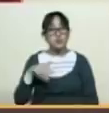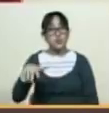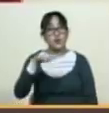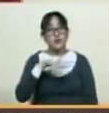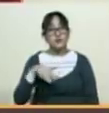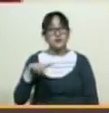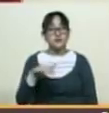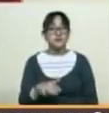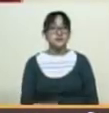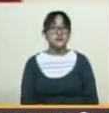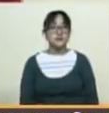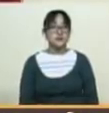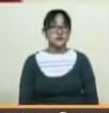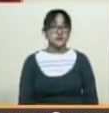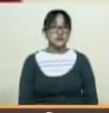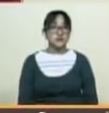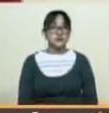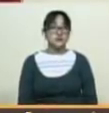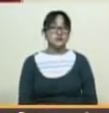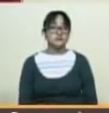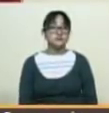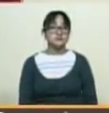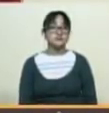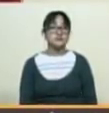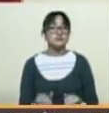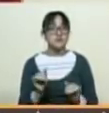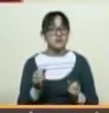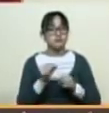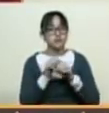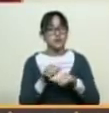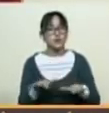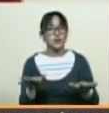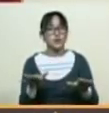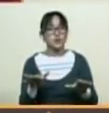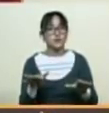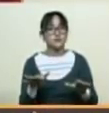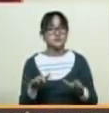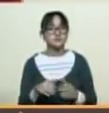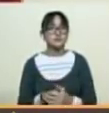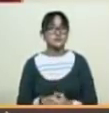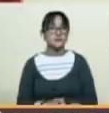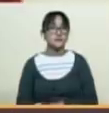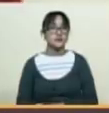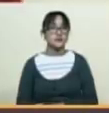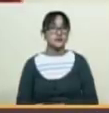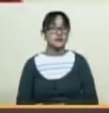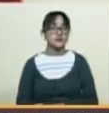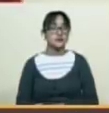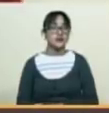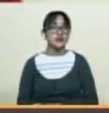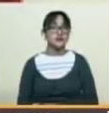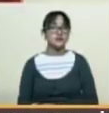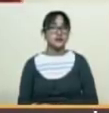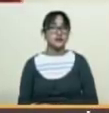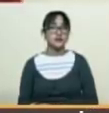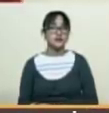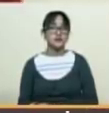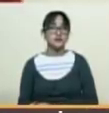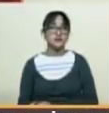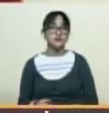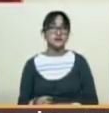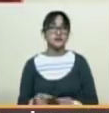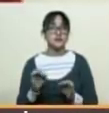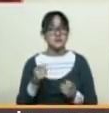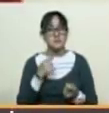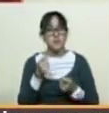los electores. Asimismo, el espacio de difusión en los medios, nos están solicitando de nuevo la difusión